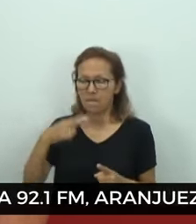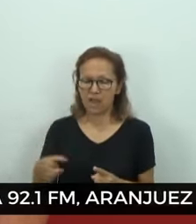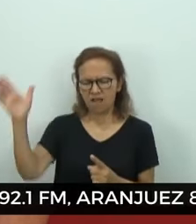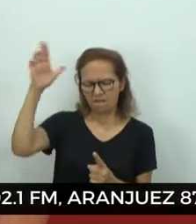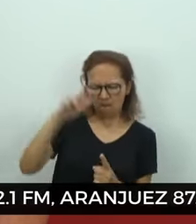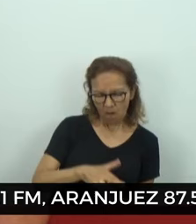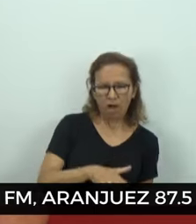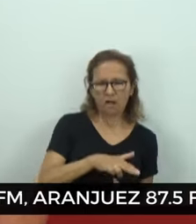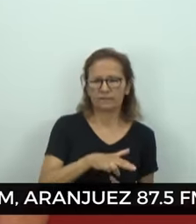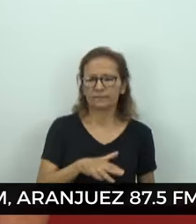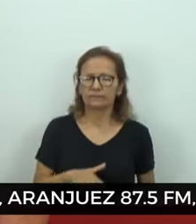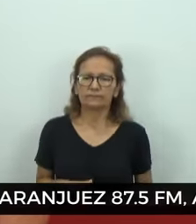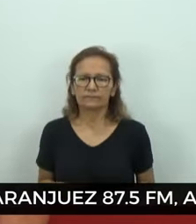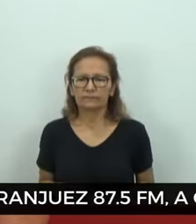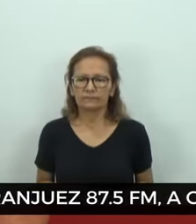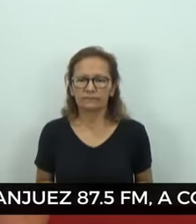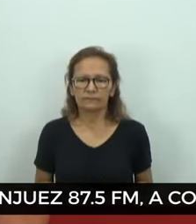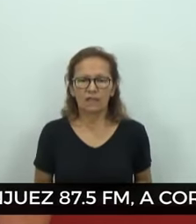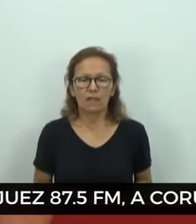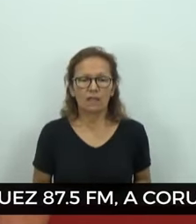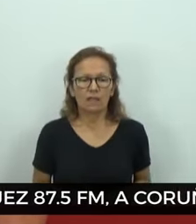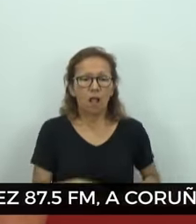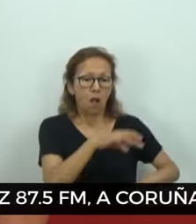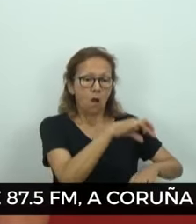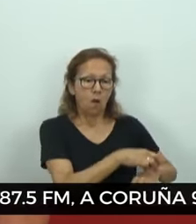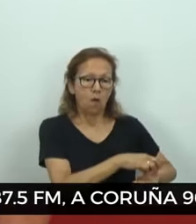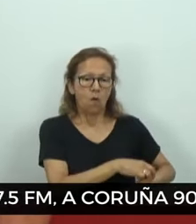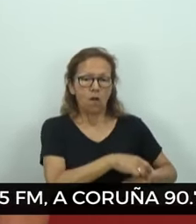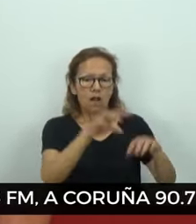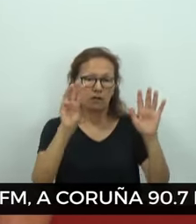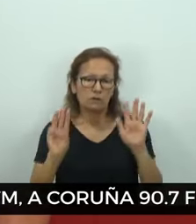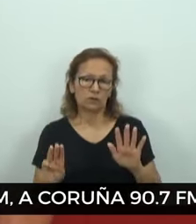Esa palabra la encontramos en Lucas 8, versículo 5,